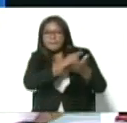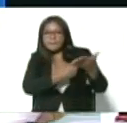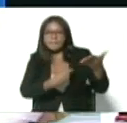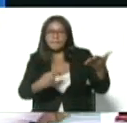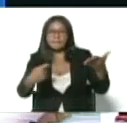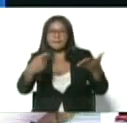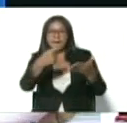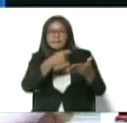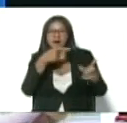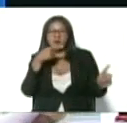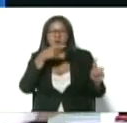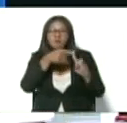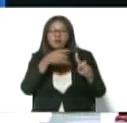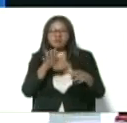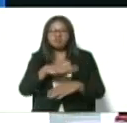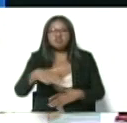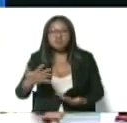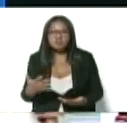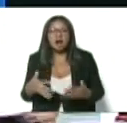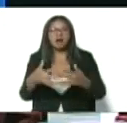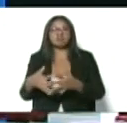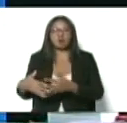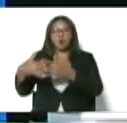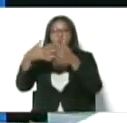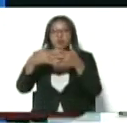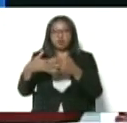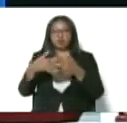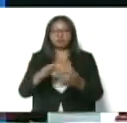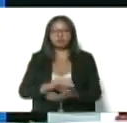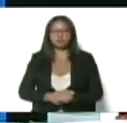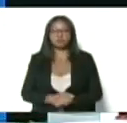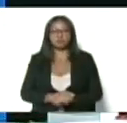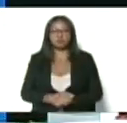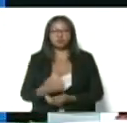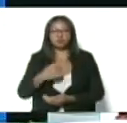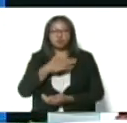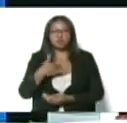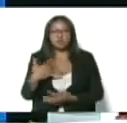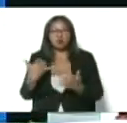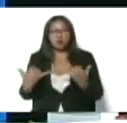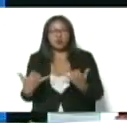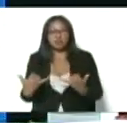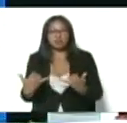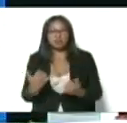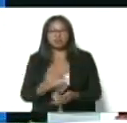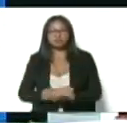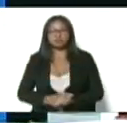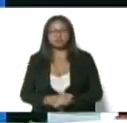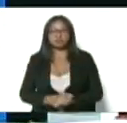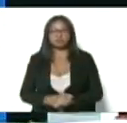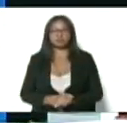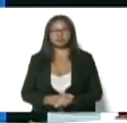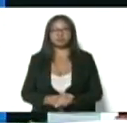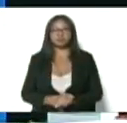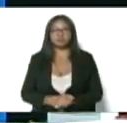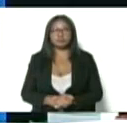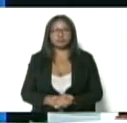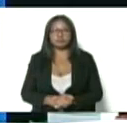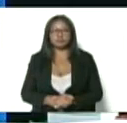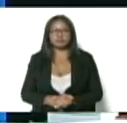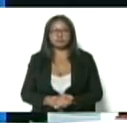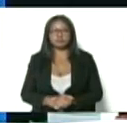que va hacia los eeuu mi comandante yo quiero en este momento para que se está lanzando